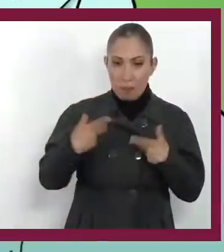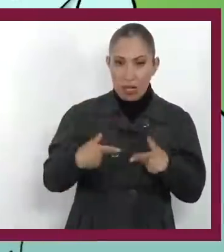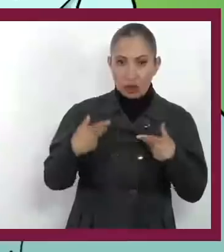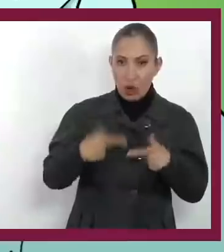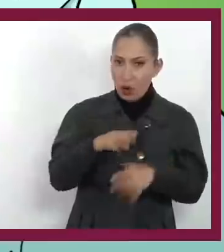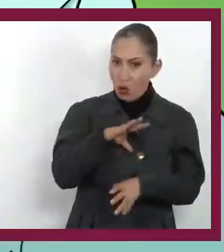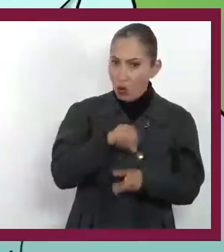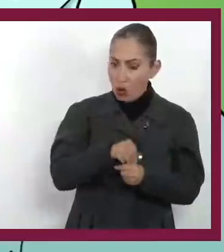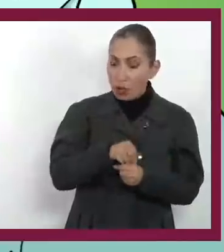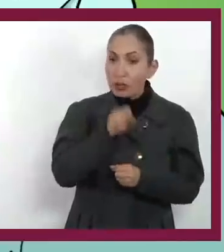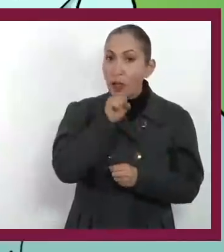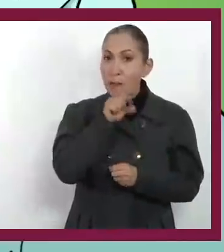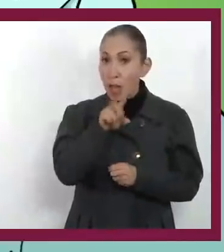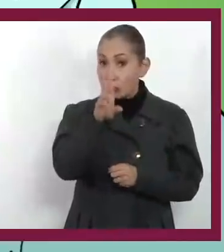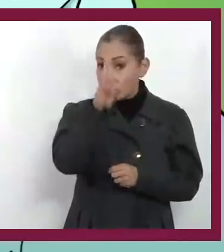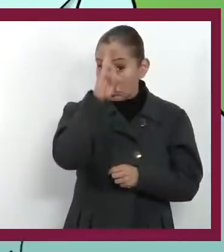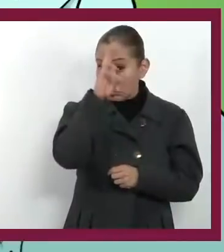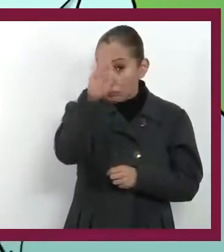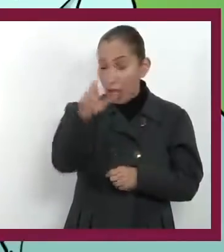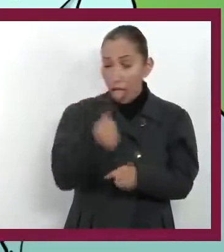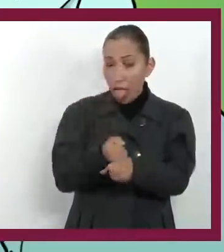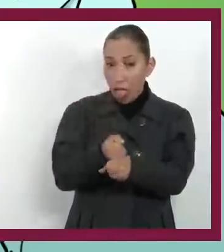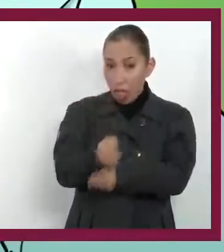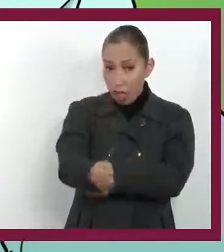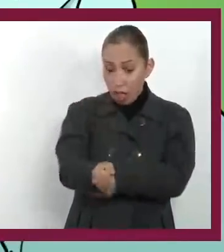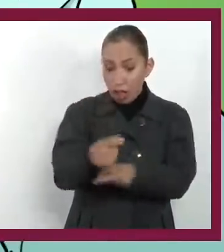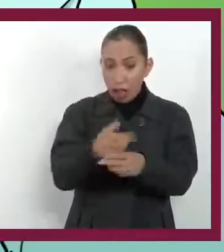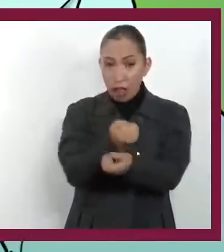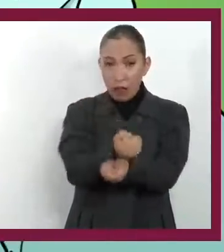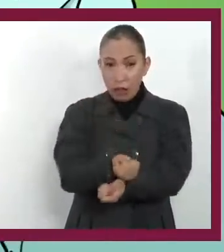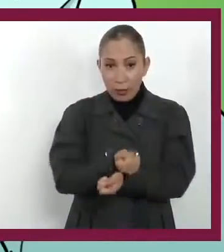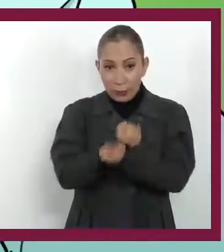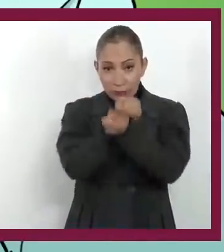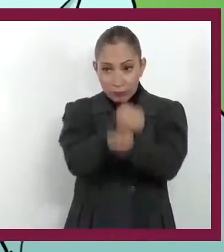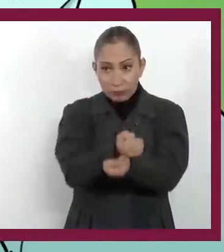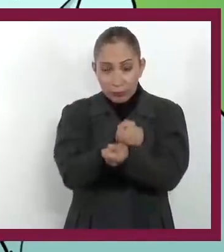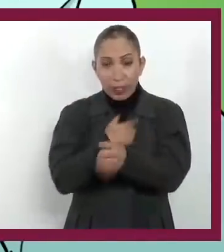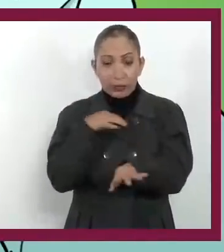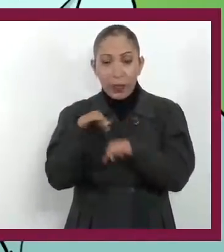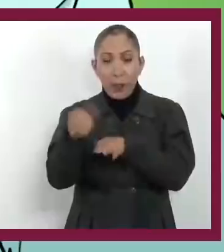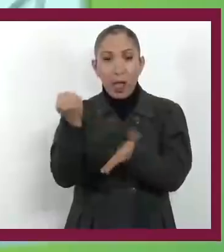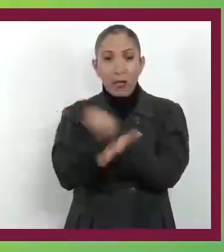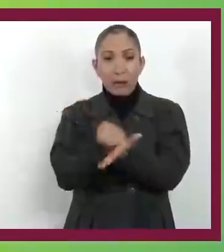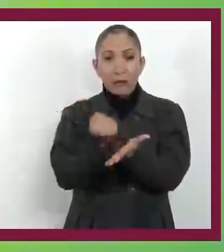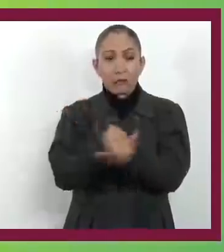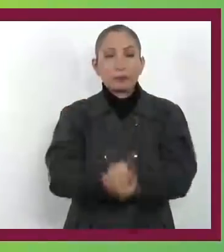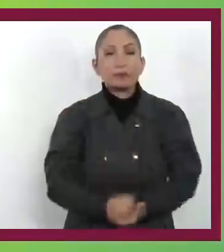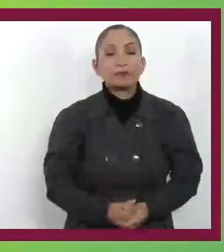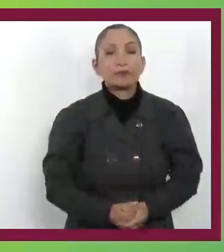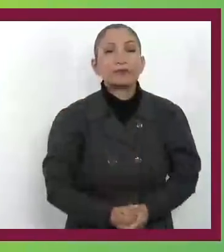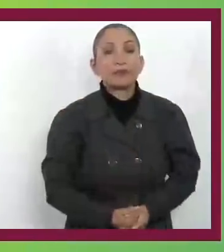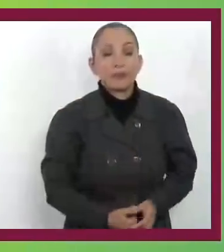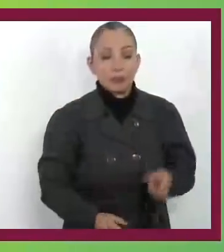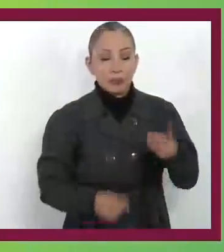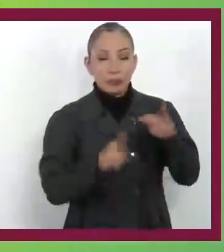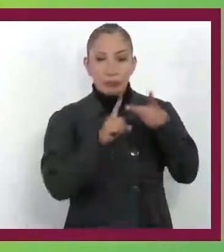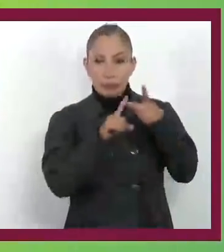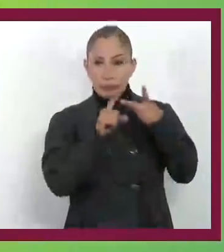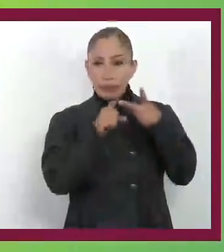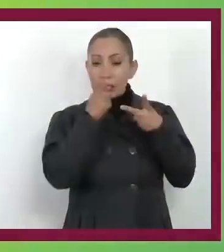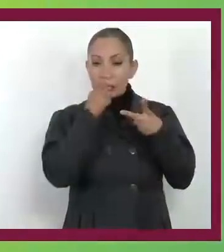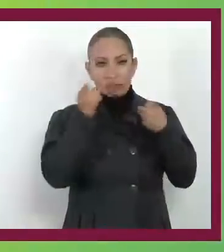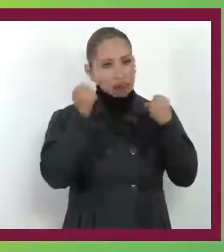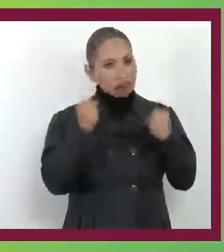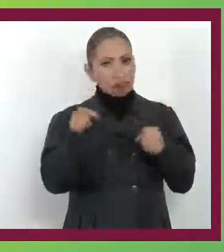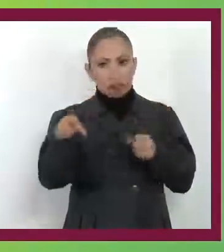personas, así como la prohibición a la tortura, la esclavitud y el trabajo forzado. El segundo reafirma